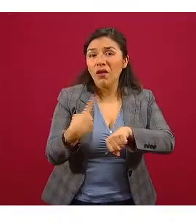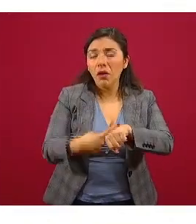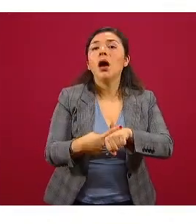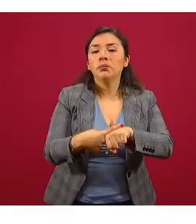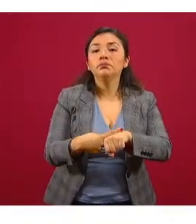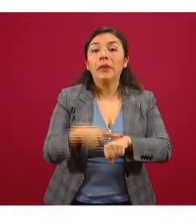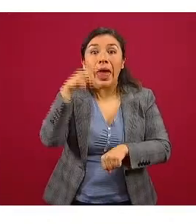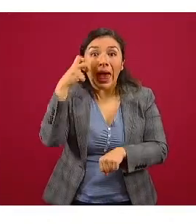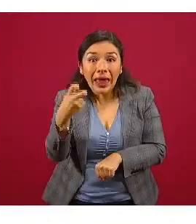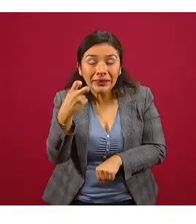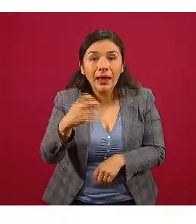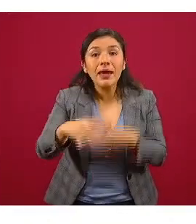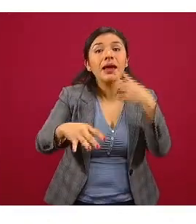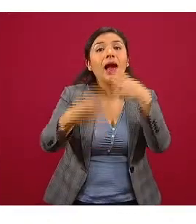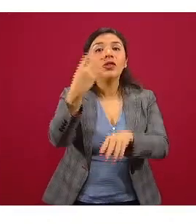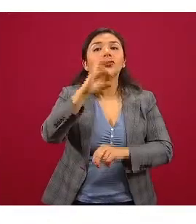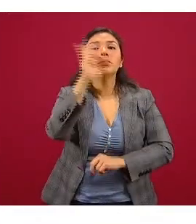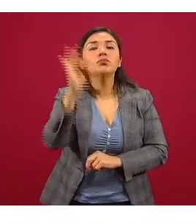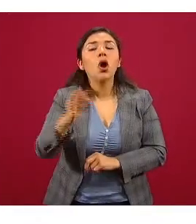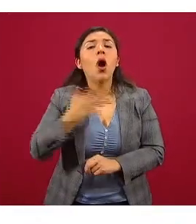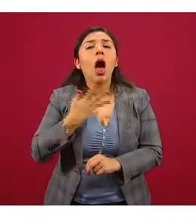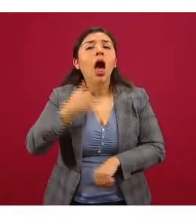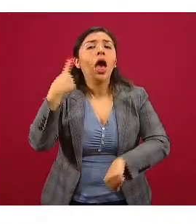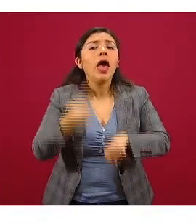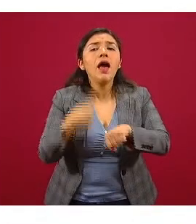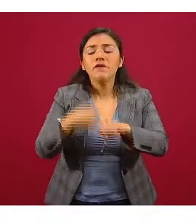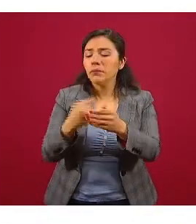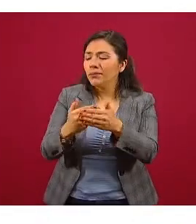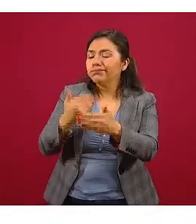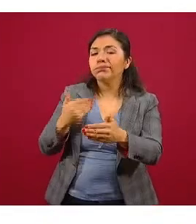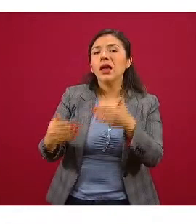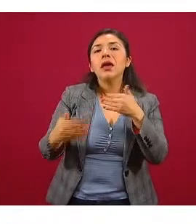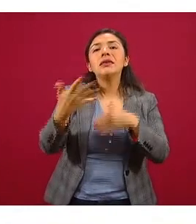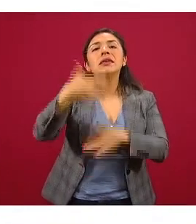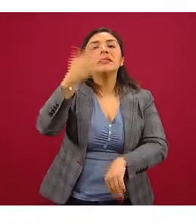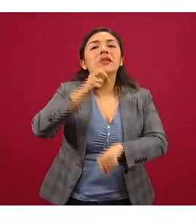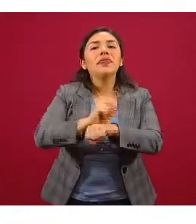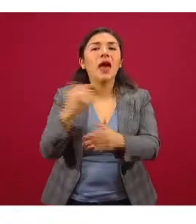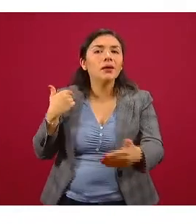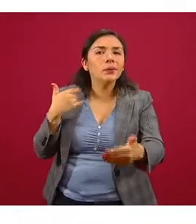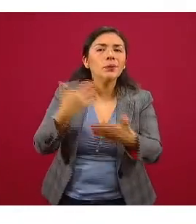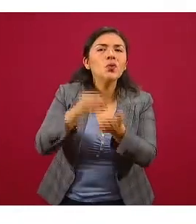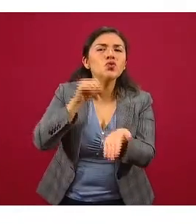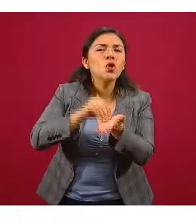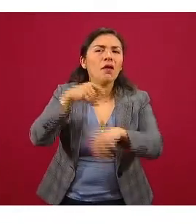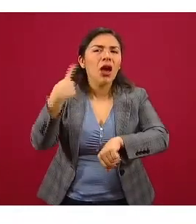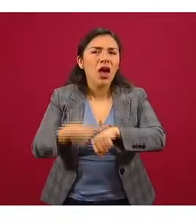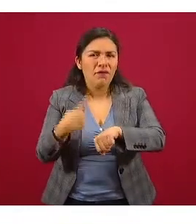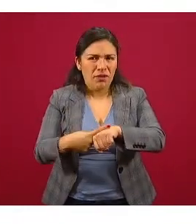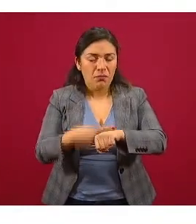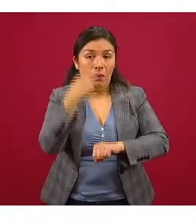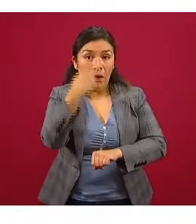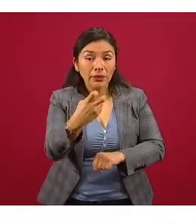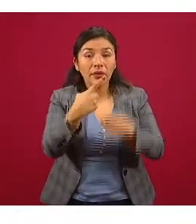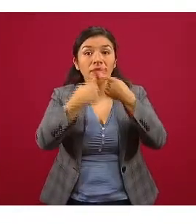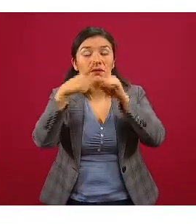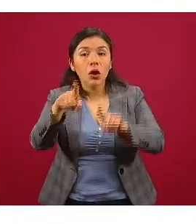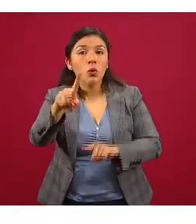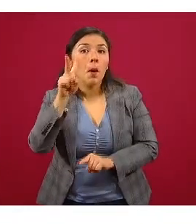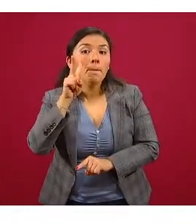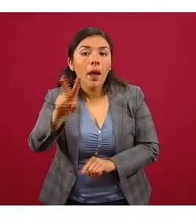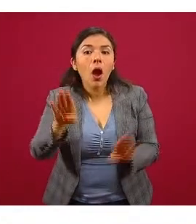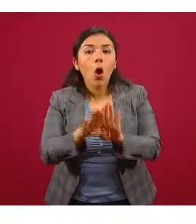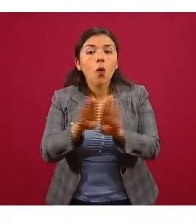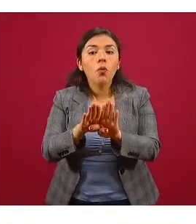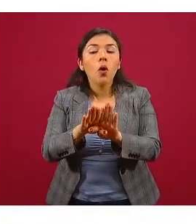el 14% han enfermado en los últimos 15 días. Y es importante distinguir la suma de casos que se van